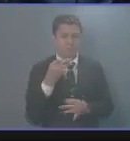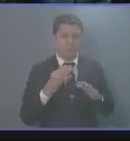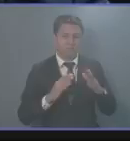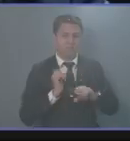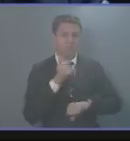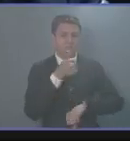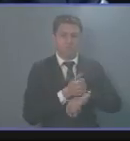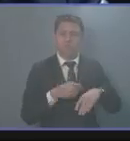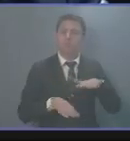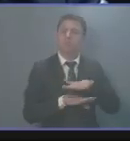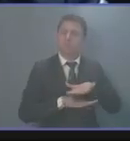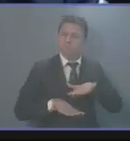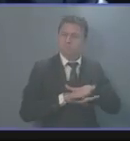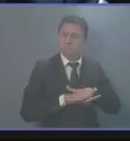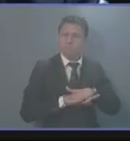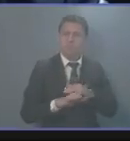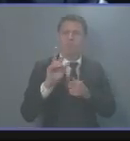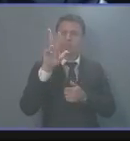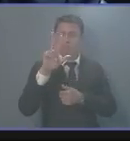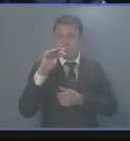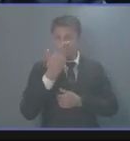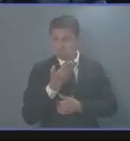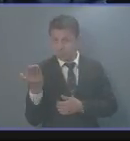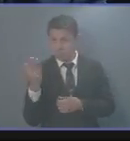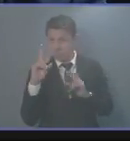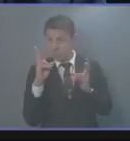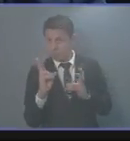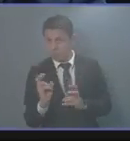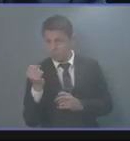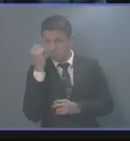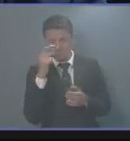fundamentado en tres cosas importantes.